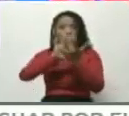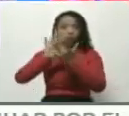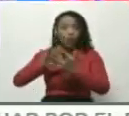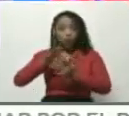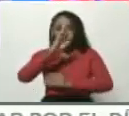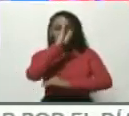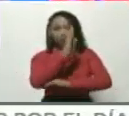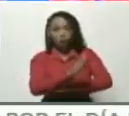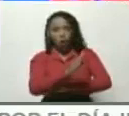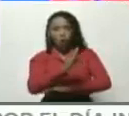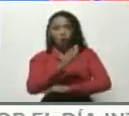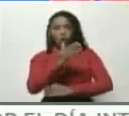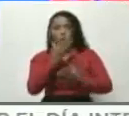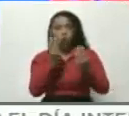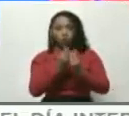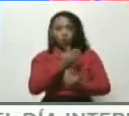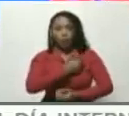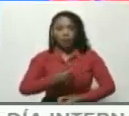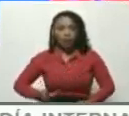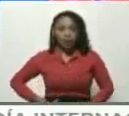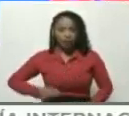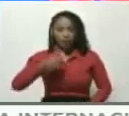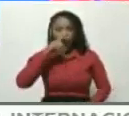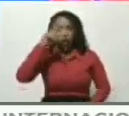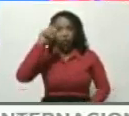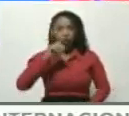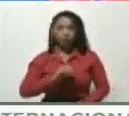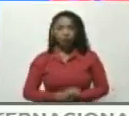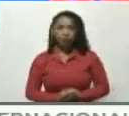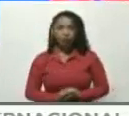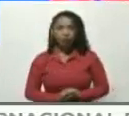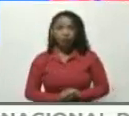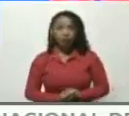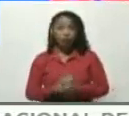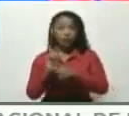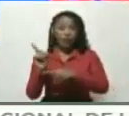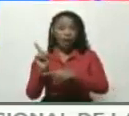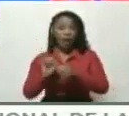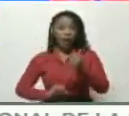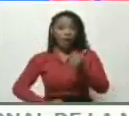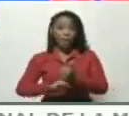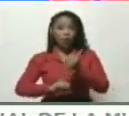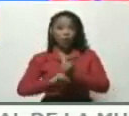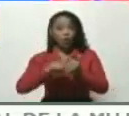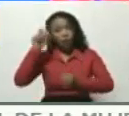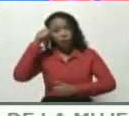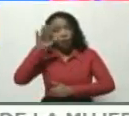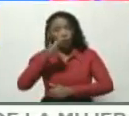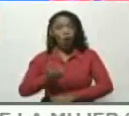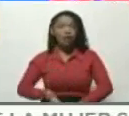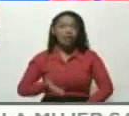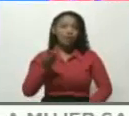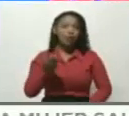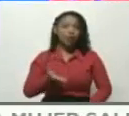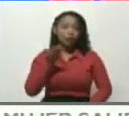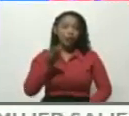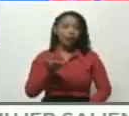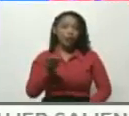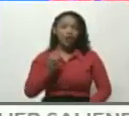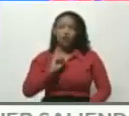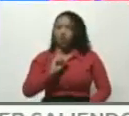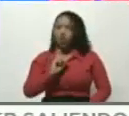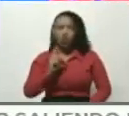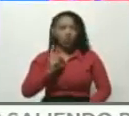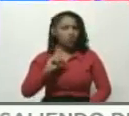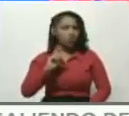directamente con el presidente Nicolás Maduro. Y ahí el papel del pueblo es fundamental. No me canso de